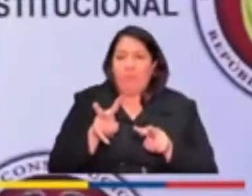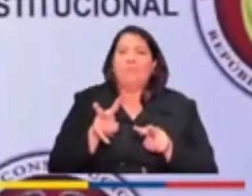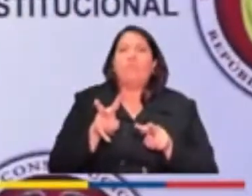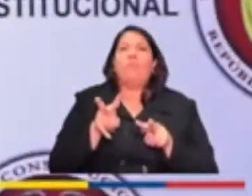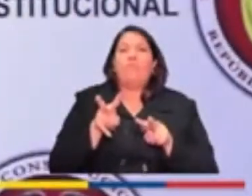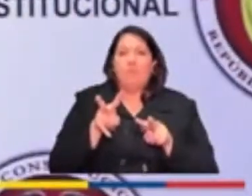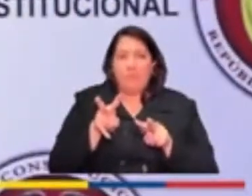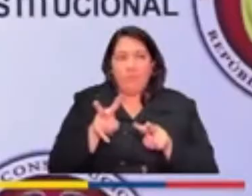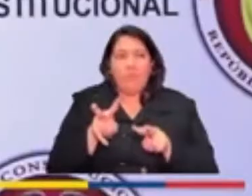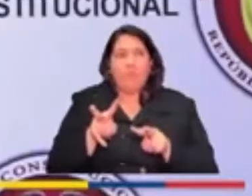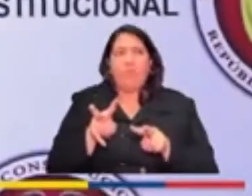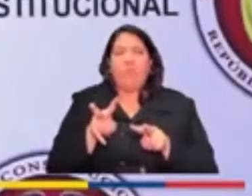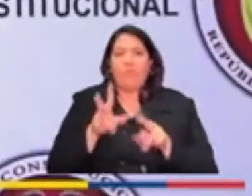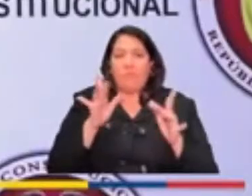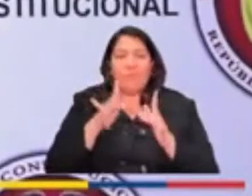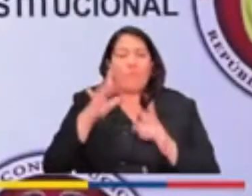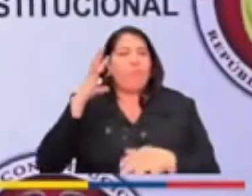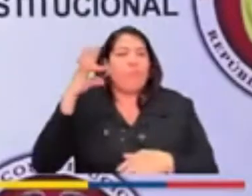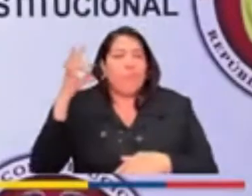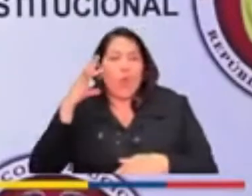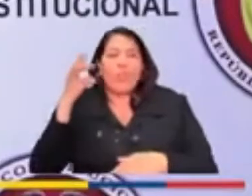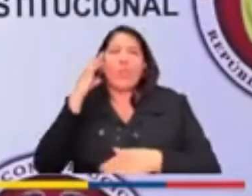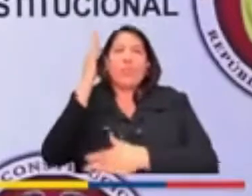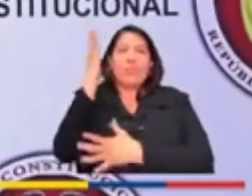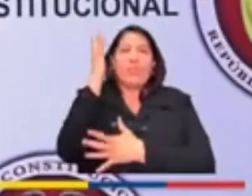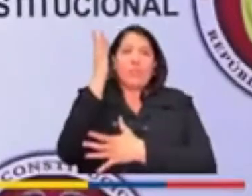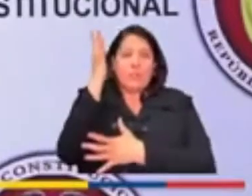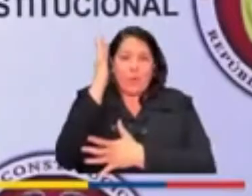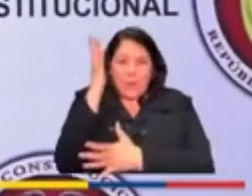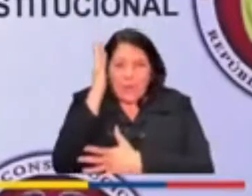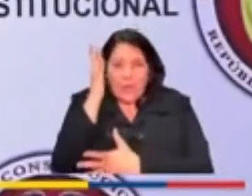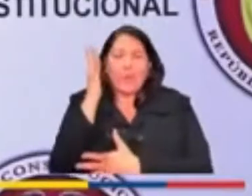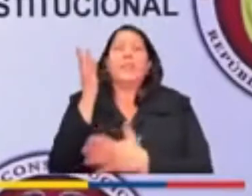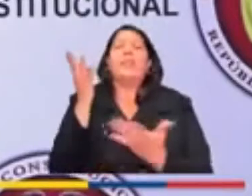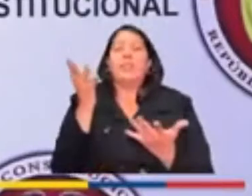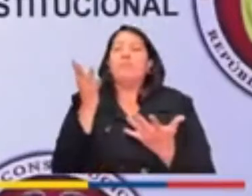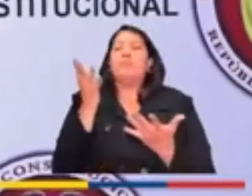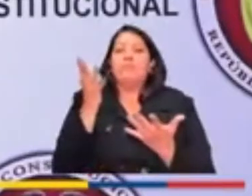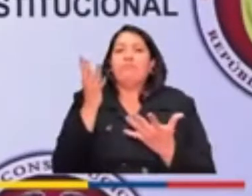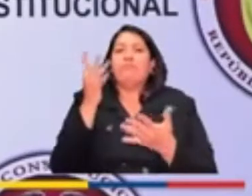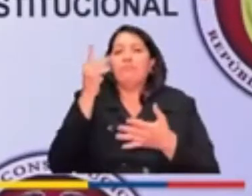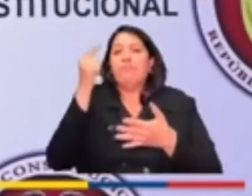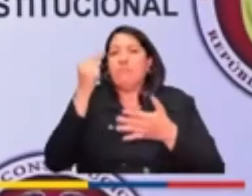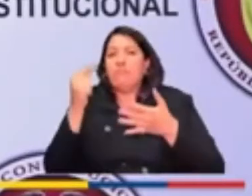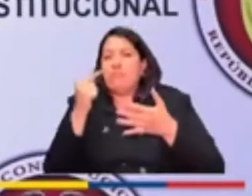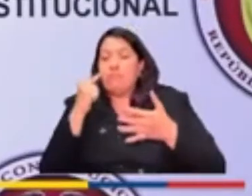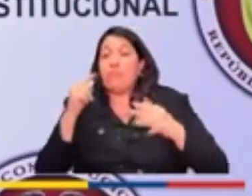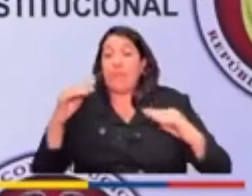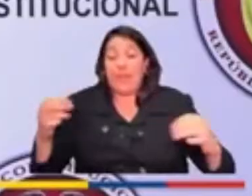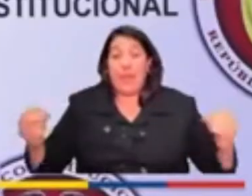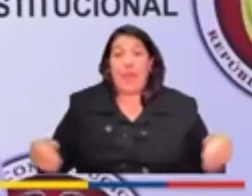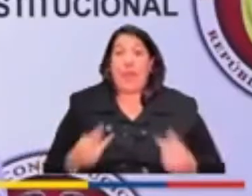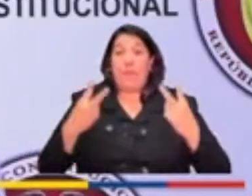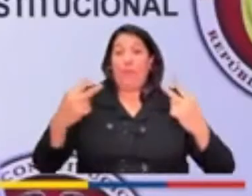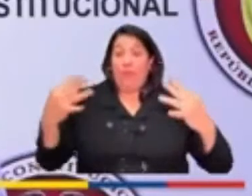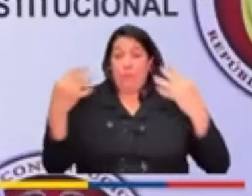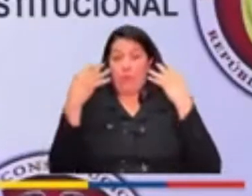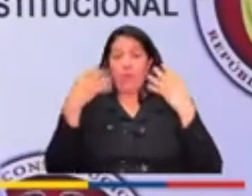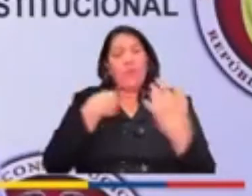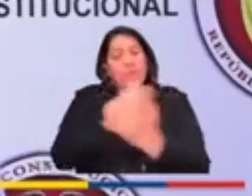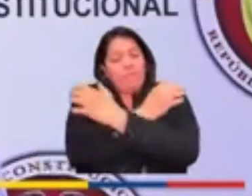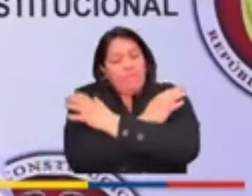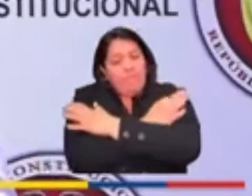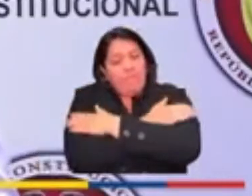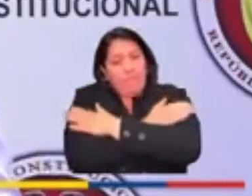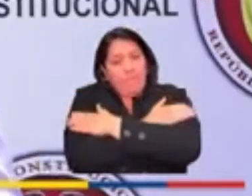nuestros oyentes y ponentes. Y por supuesto a los que están conectados. Y un abrazo